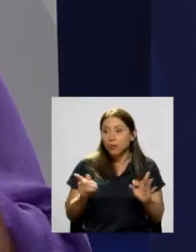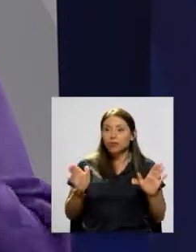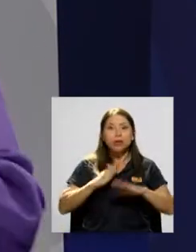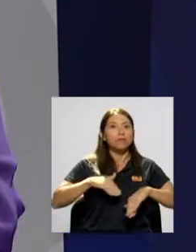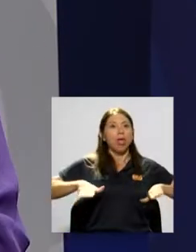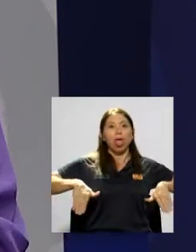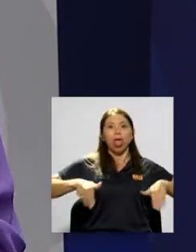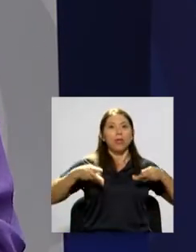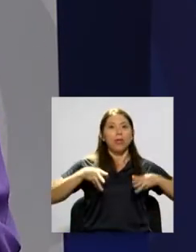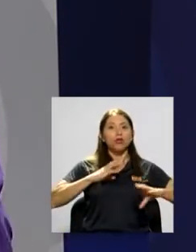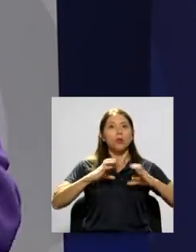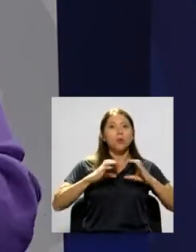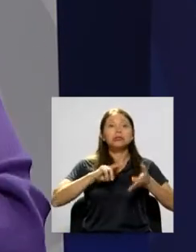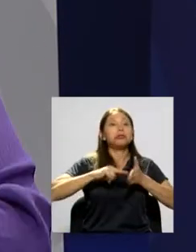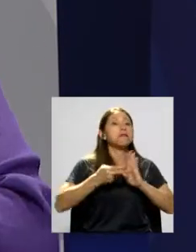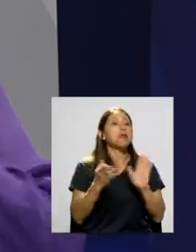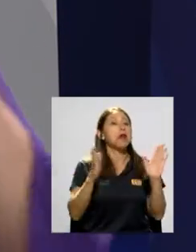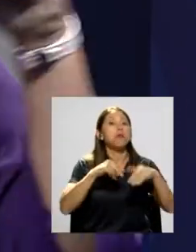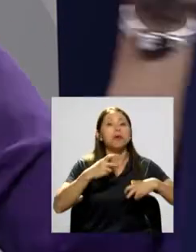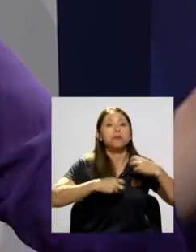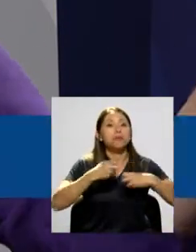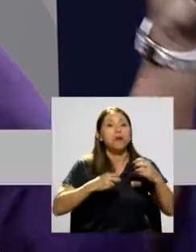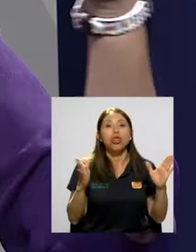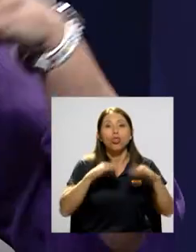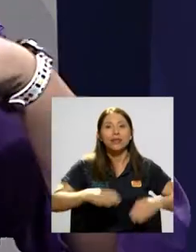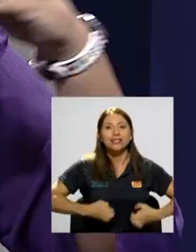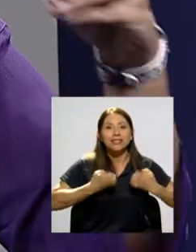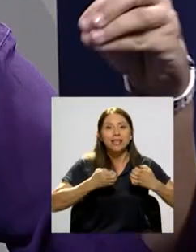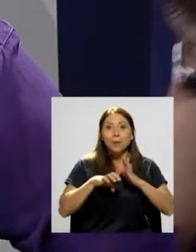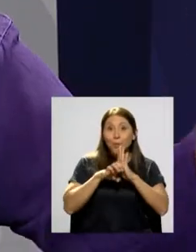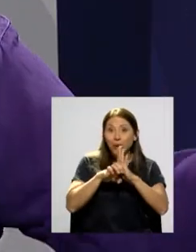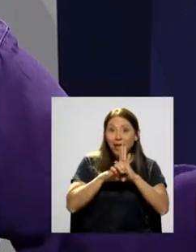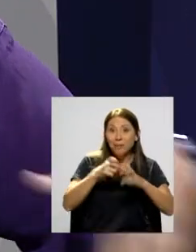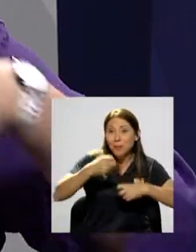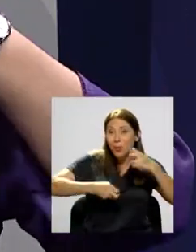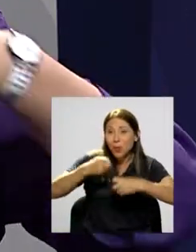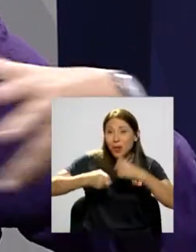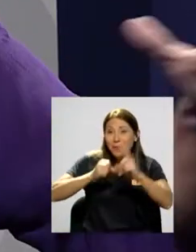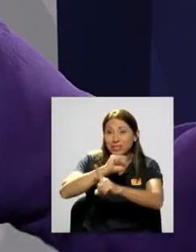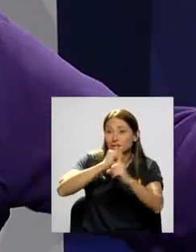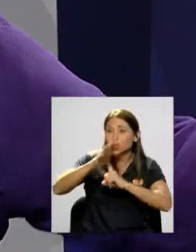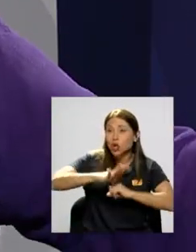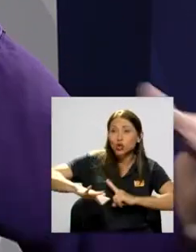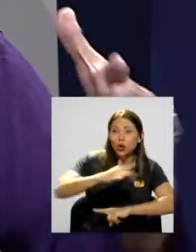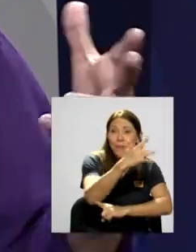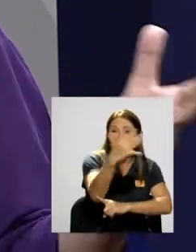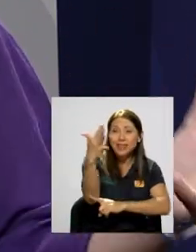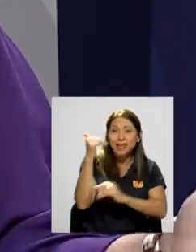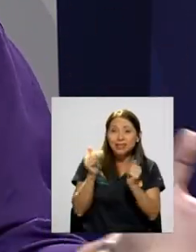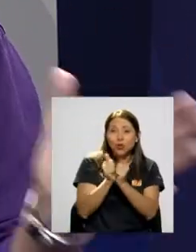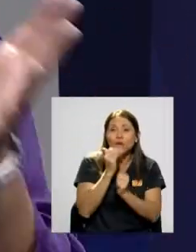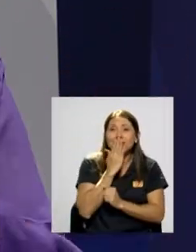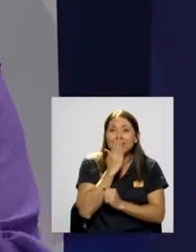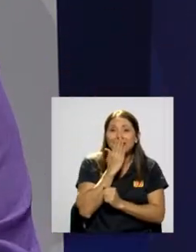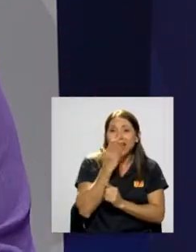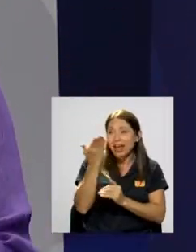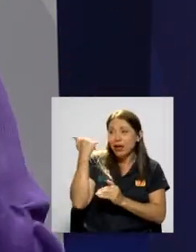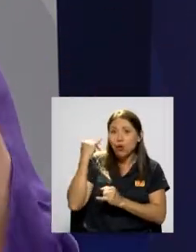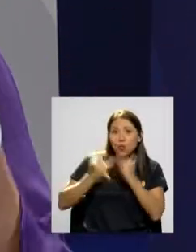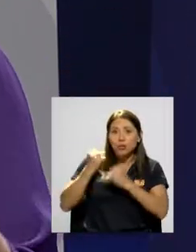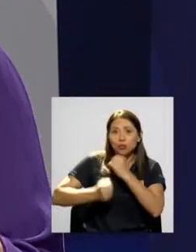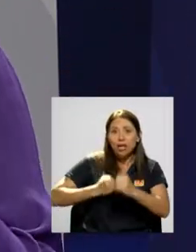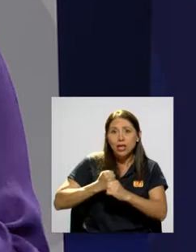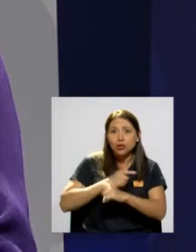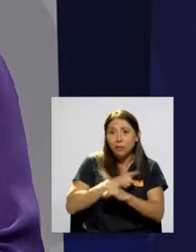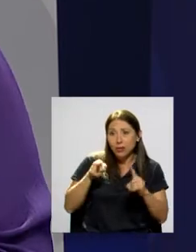Y de esto podemos hablar, por ejemplo, de los conflictos socioambientales que han sucedido con población indígena durante los últimos años, y que no todos han llegado a prensa,